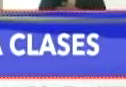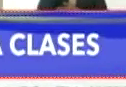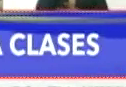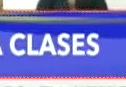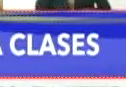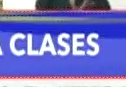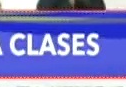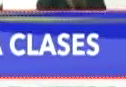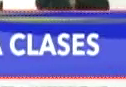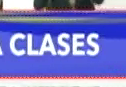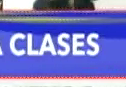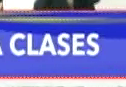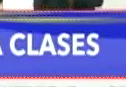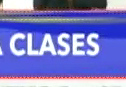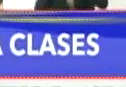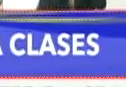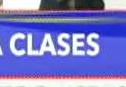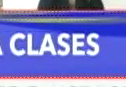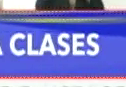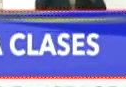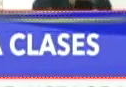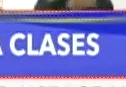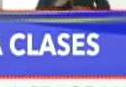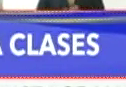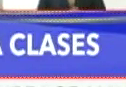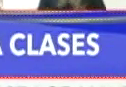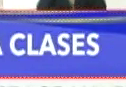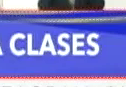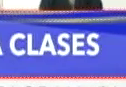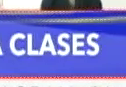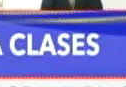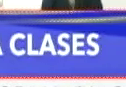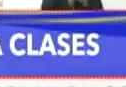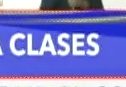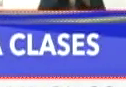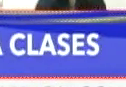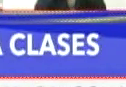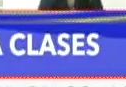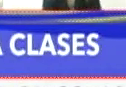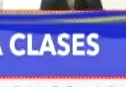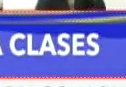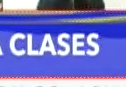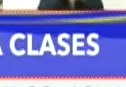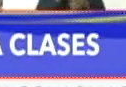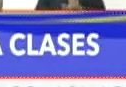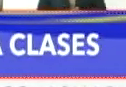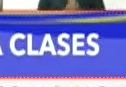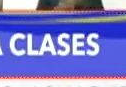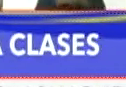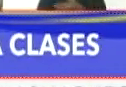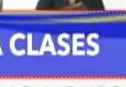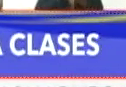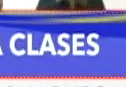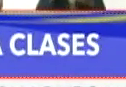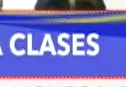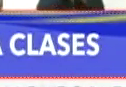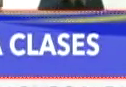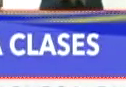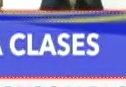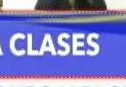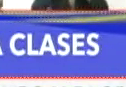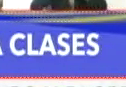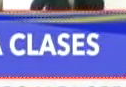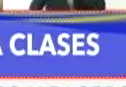supervisar la impresión de los cuadernos y además voy a probar un conjunto de recursos